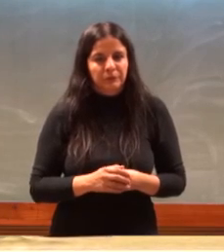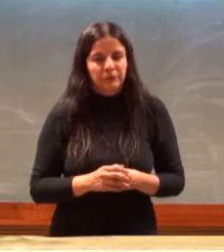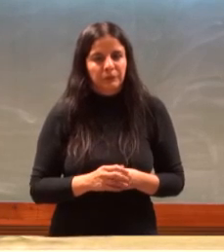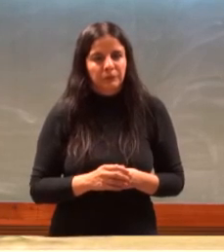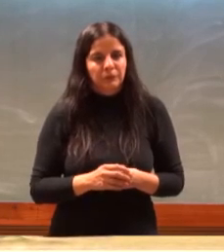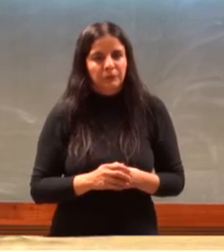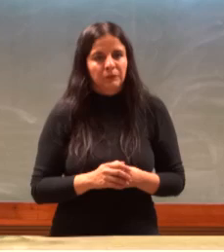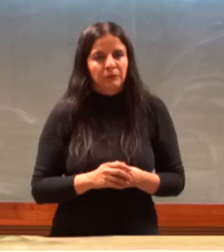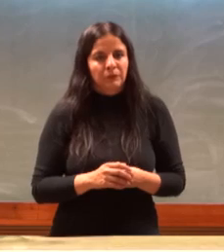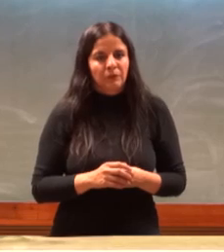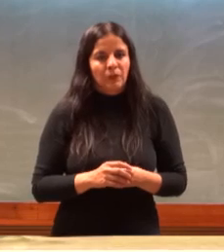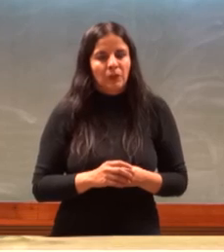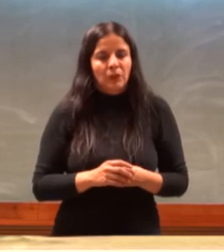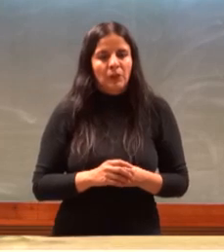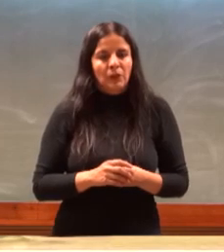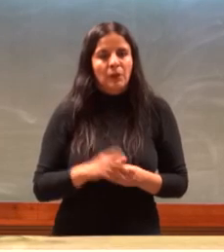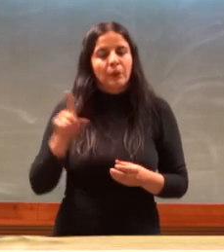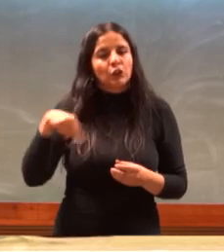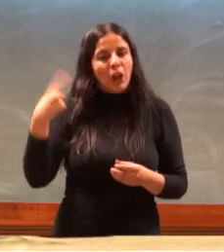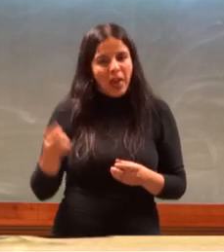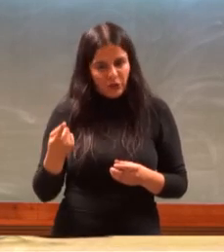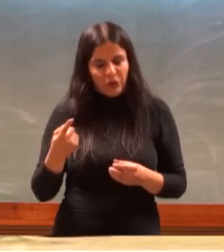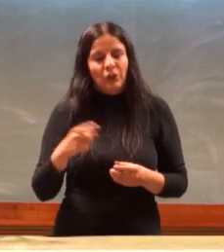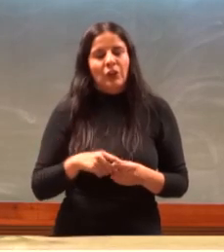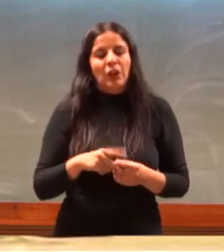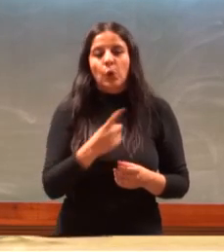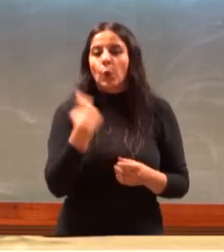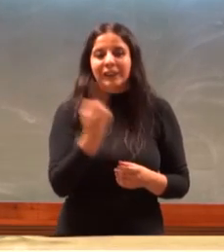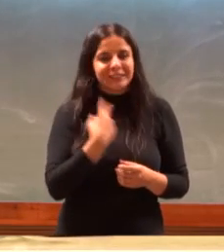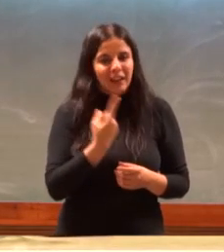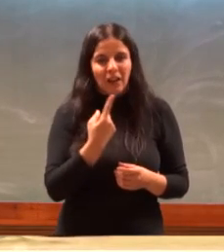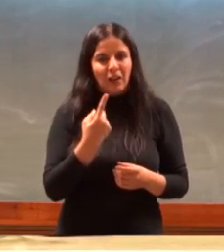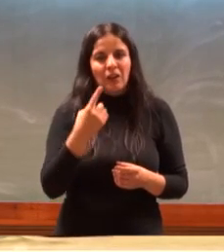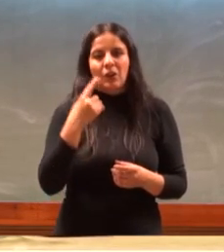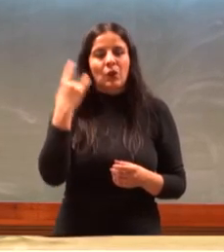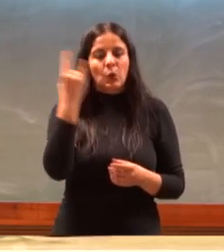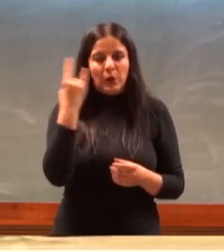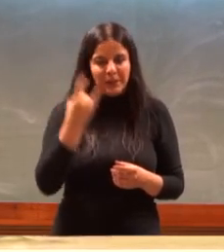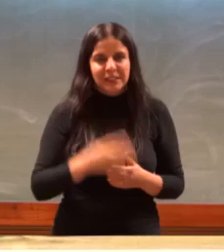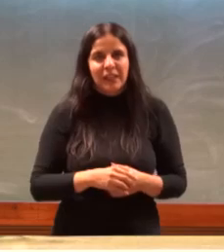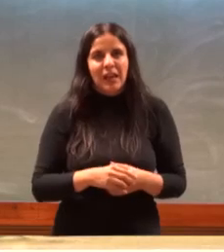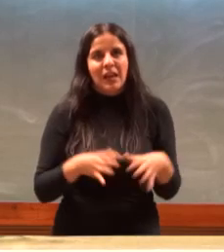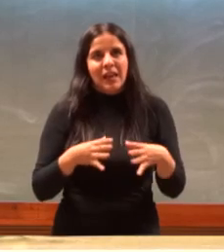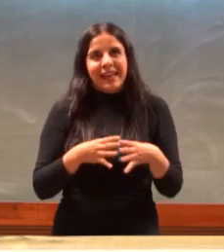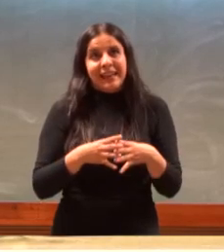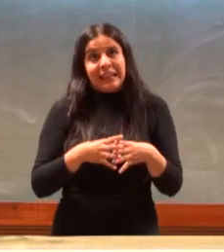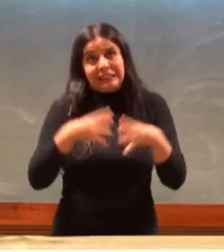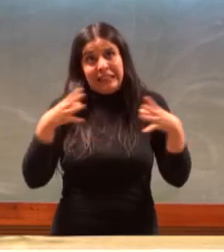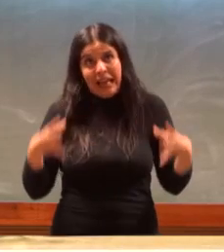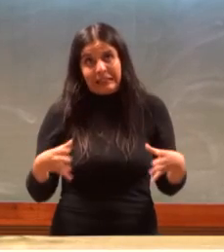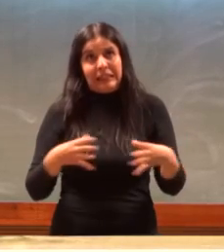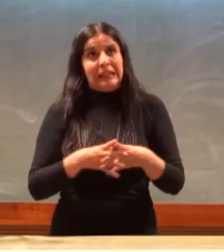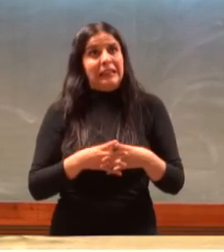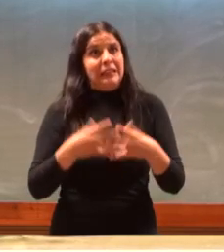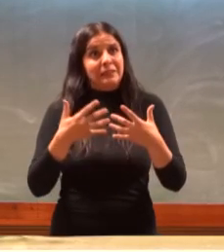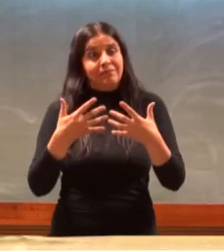por otro lado en nuestra universidad en nuestra Universidad de 400 años nuestra universidad grande compleja con cantidad de facultades